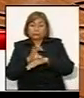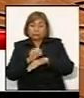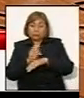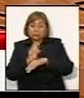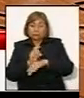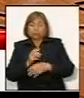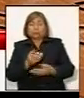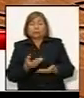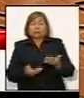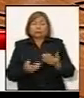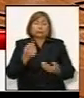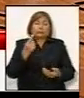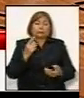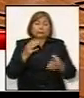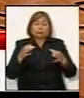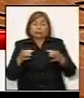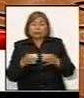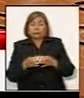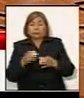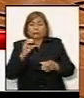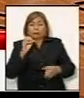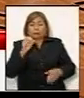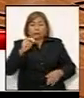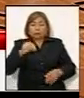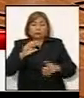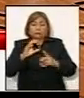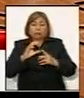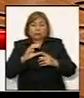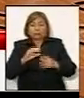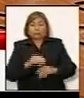un consorcio de ongs